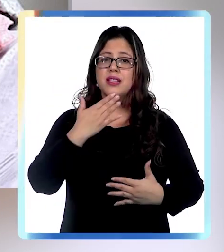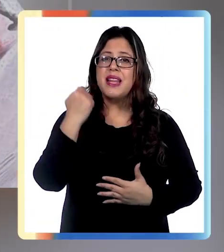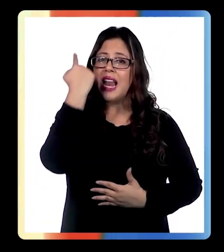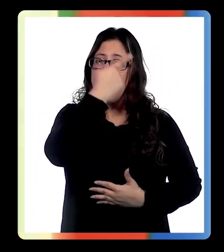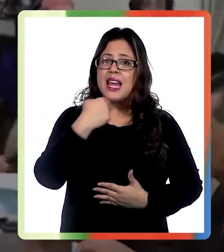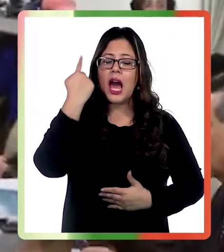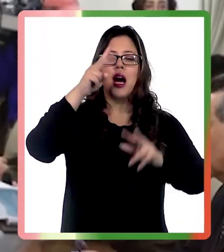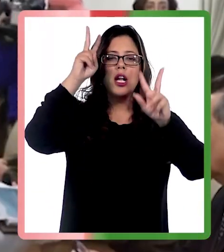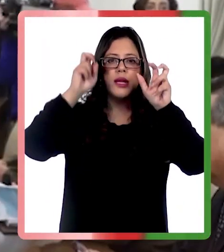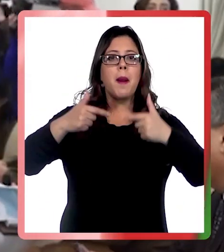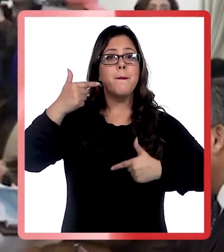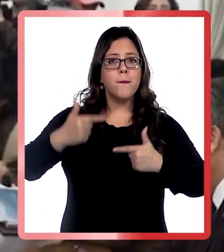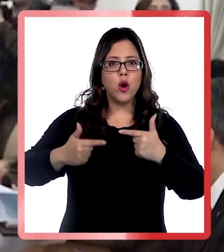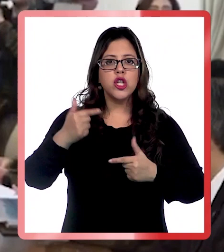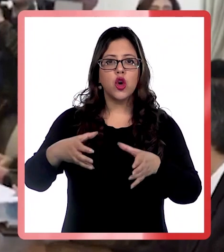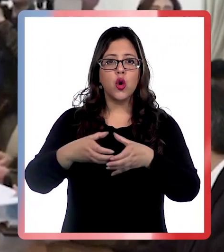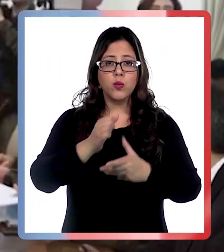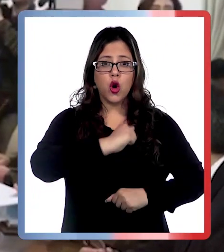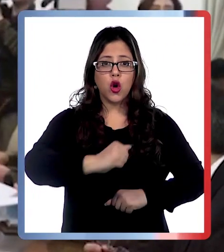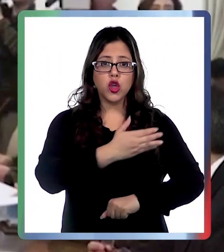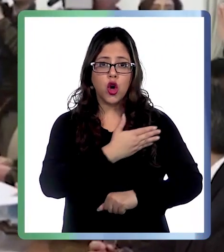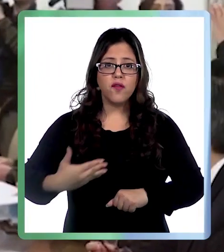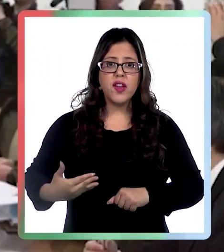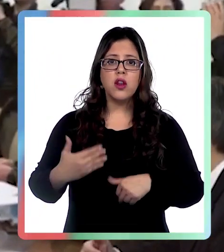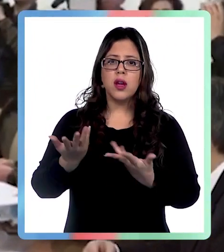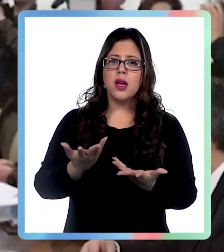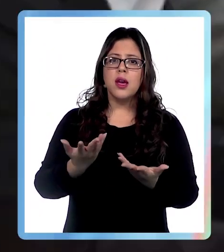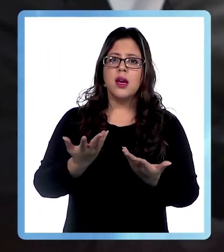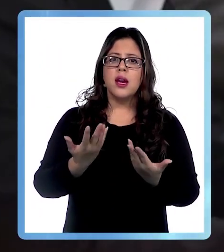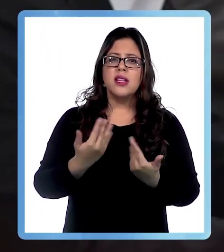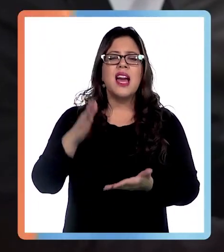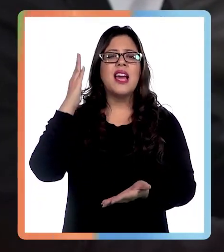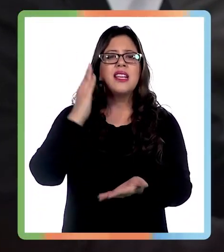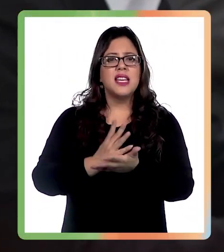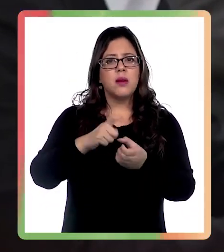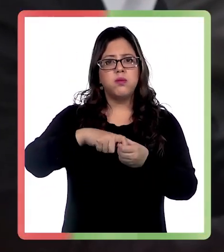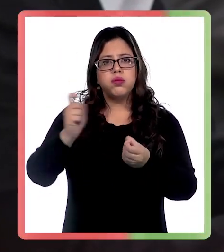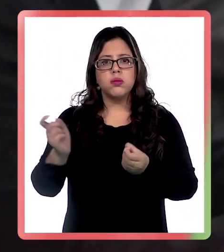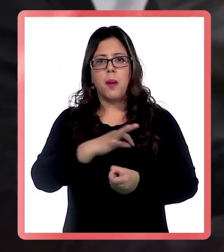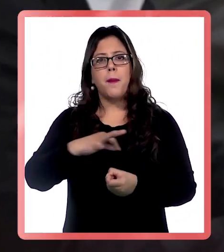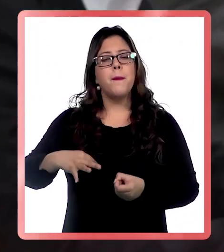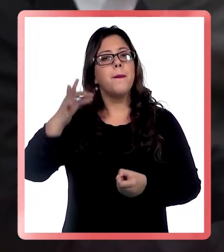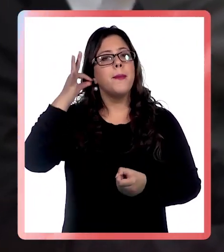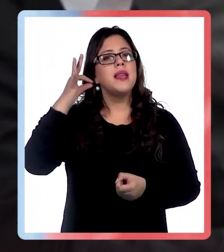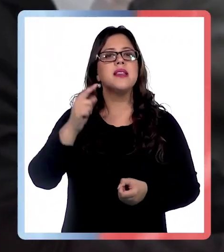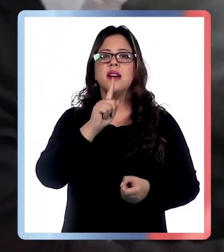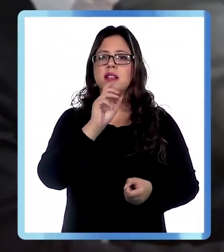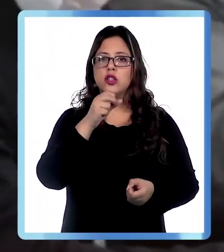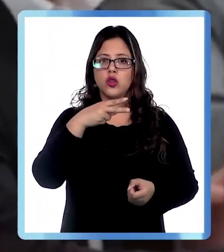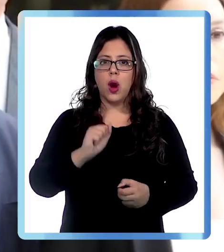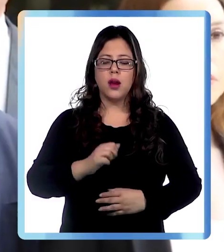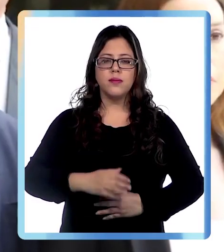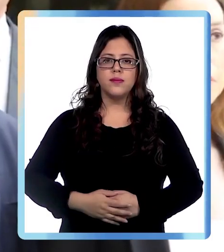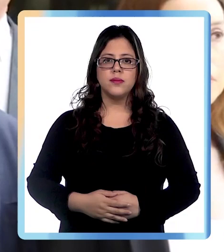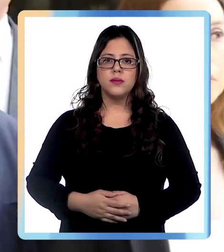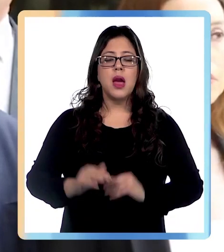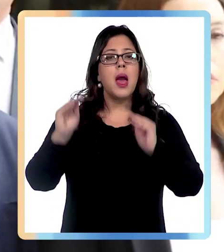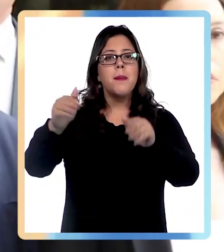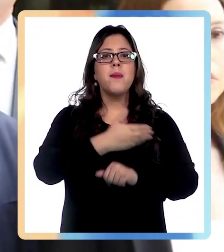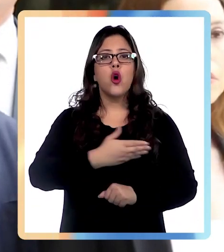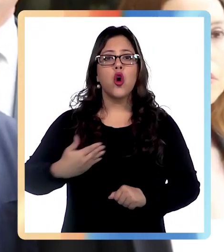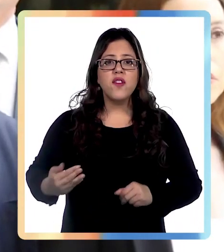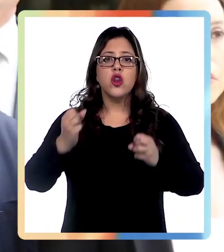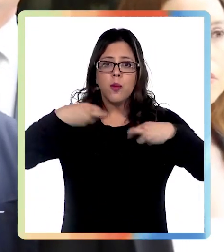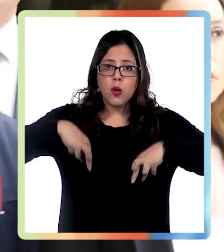el rostro en el ámbito político en la oposición surgen voces que exigen la salida de la ministra Carolina toá ese